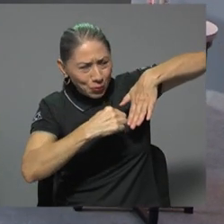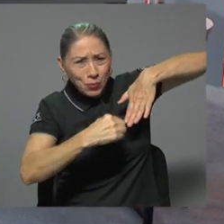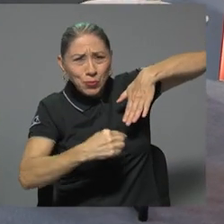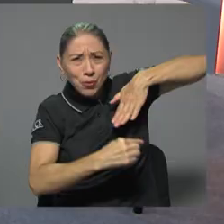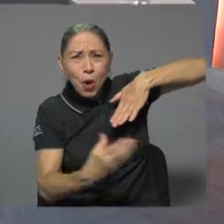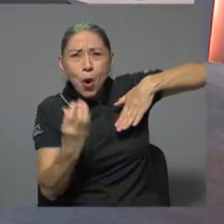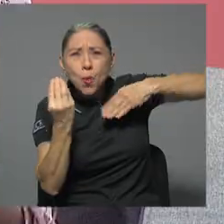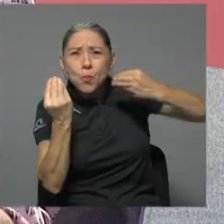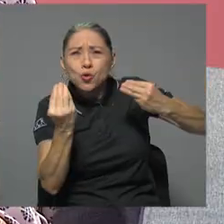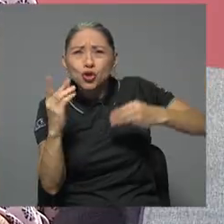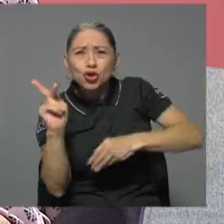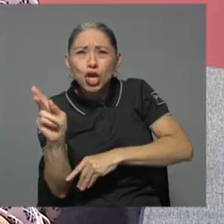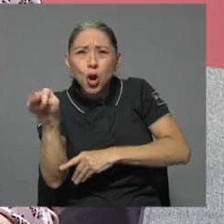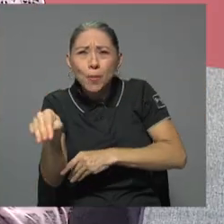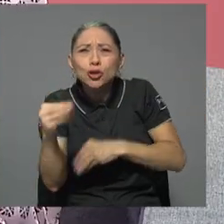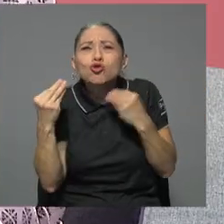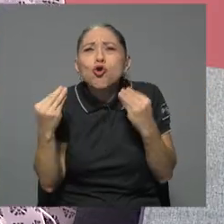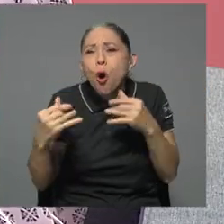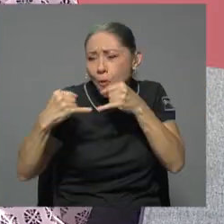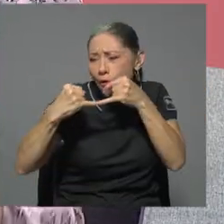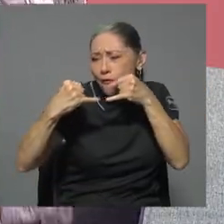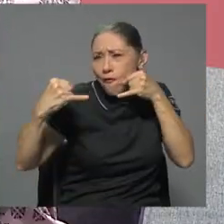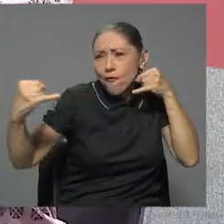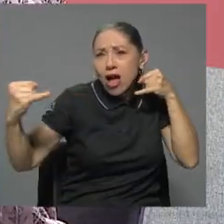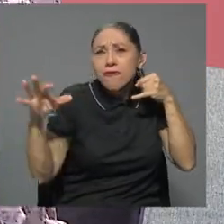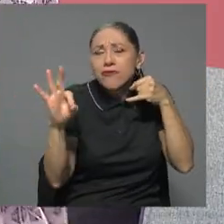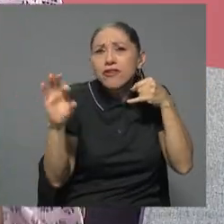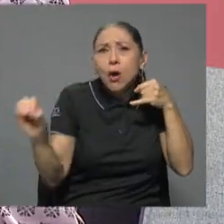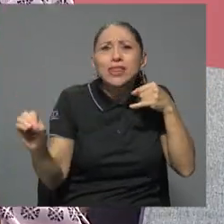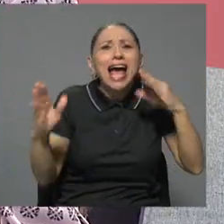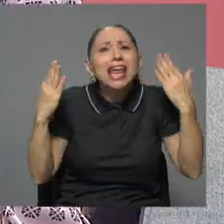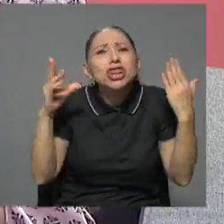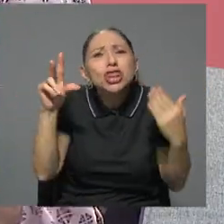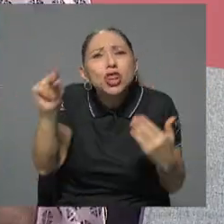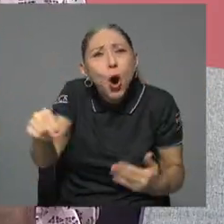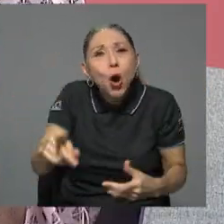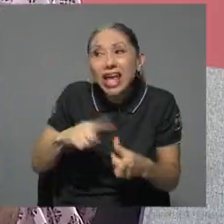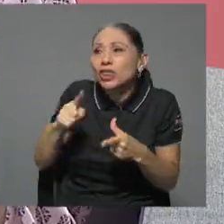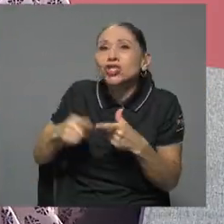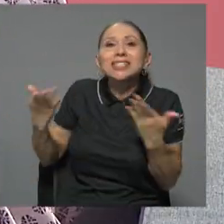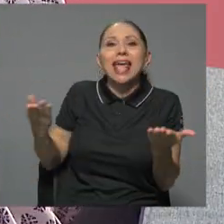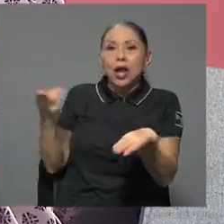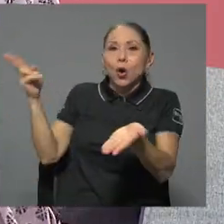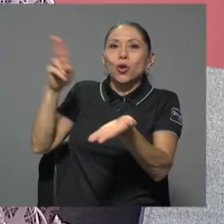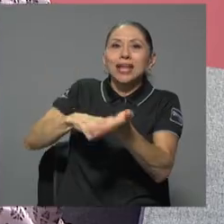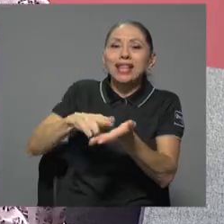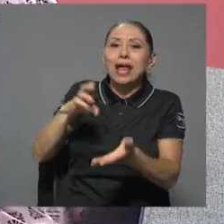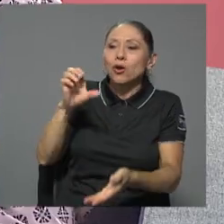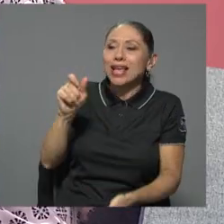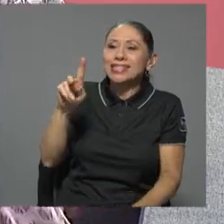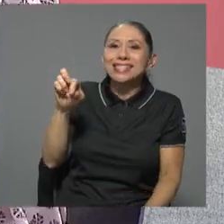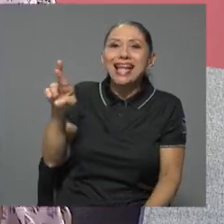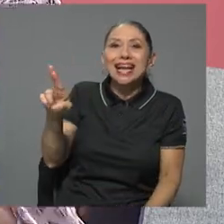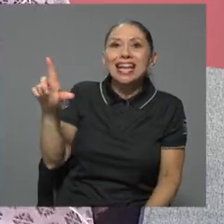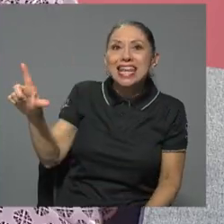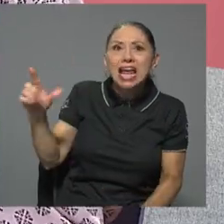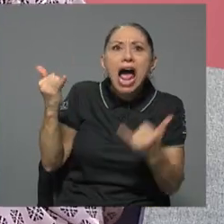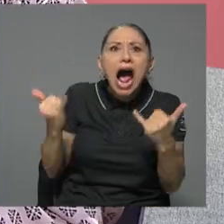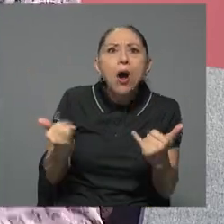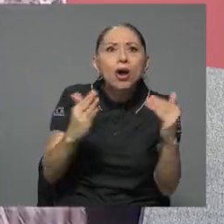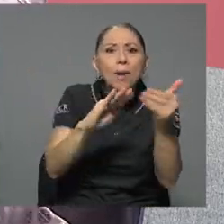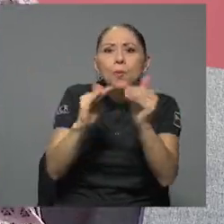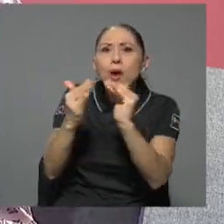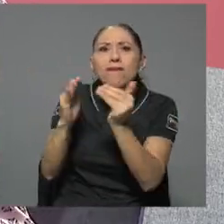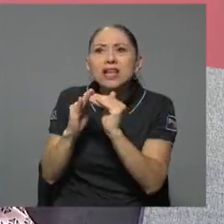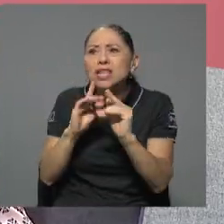esa fibra óptica no señora entonces que hicieron que adelantaron a estar link y ahora pueblitos de 100 habitantes 150